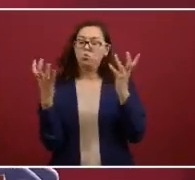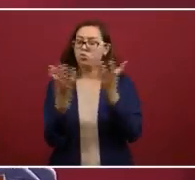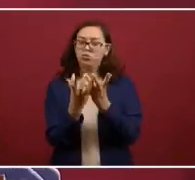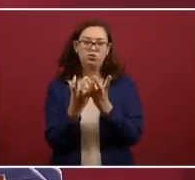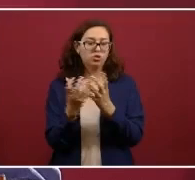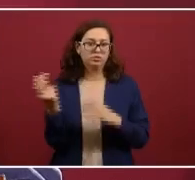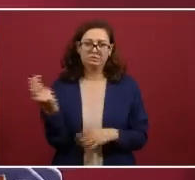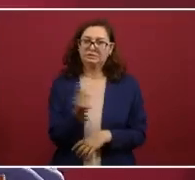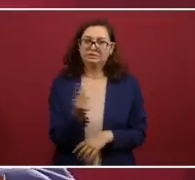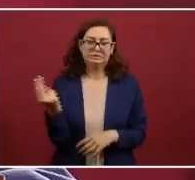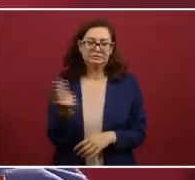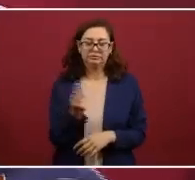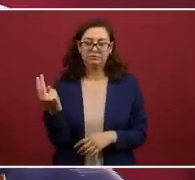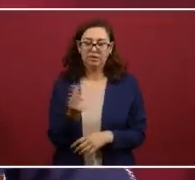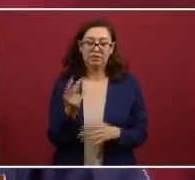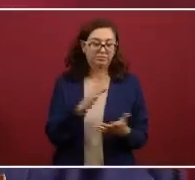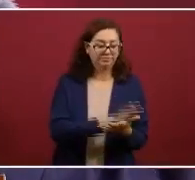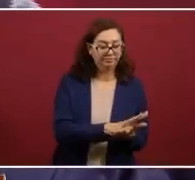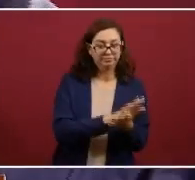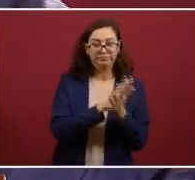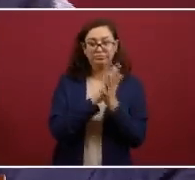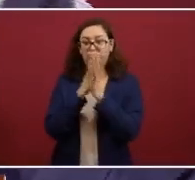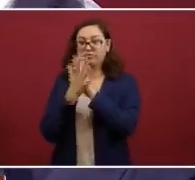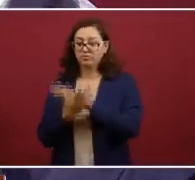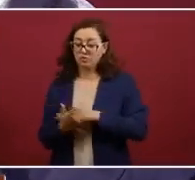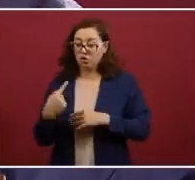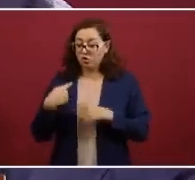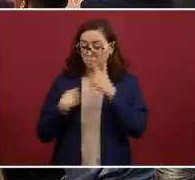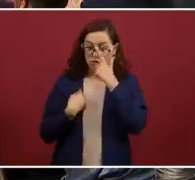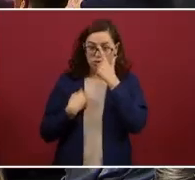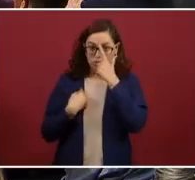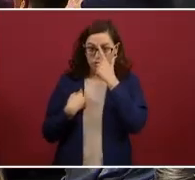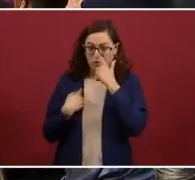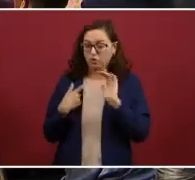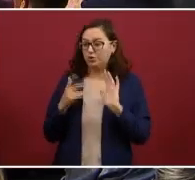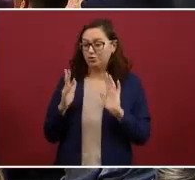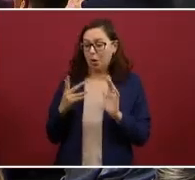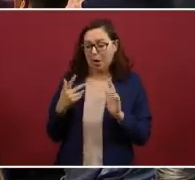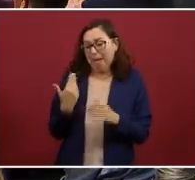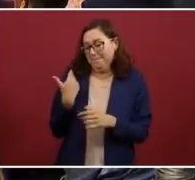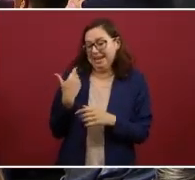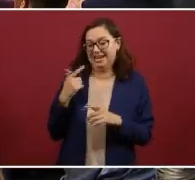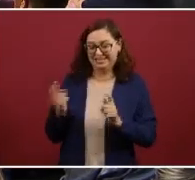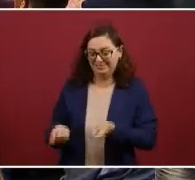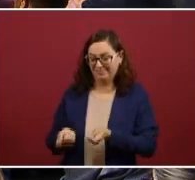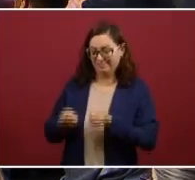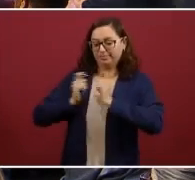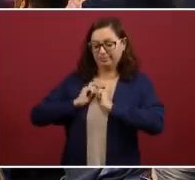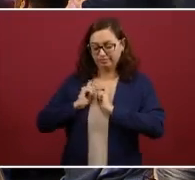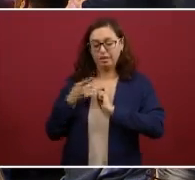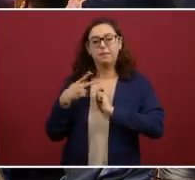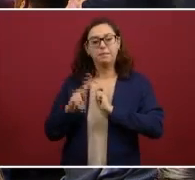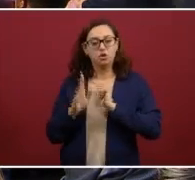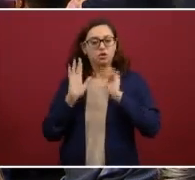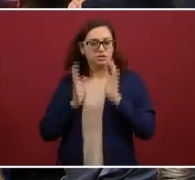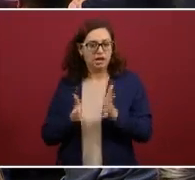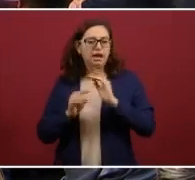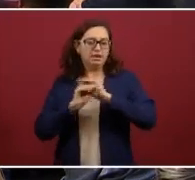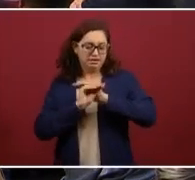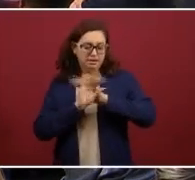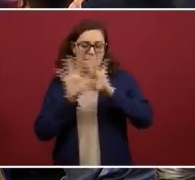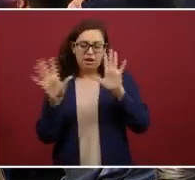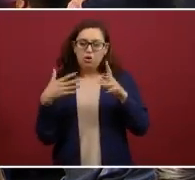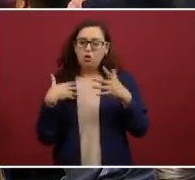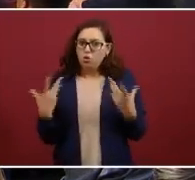es lo que, digo, acabo de llegar, pero una cosa que efectivamente ya lo tengo muy claro, junto con la